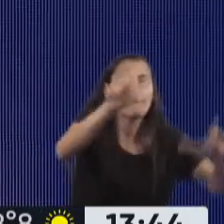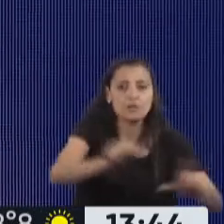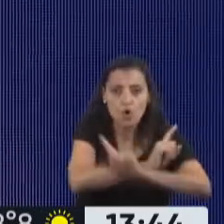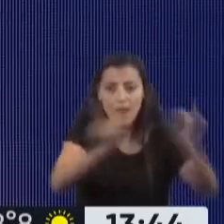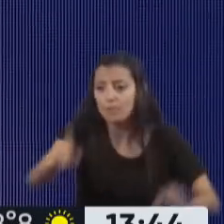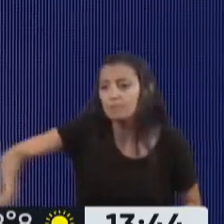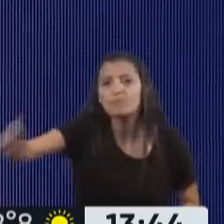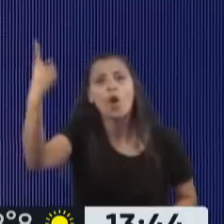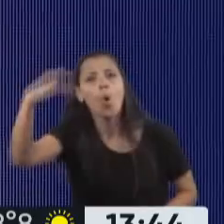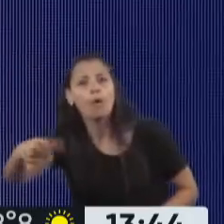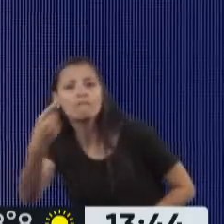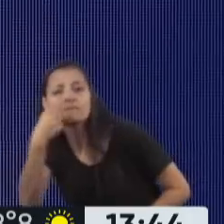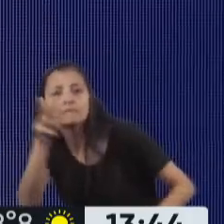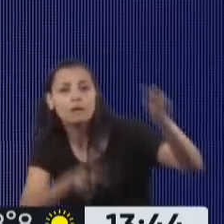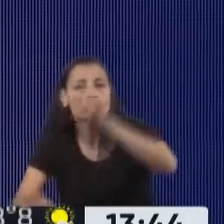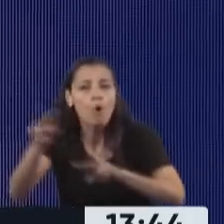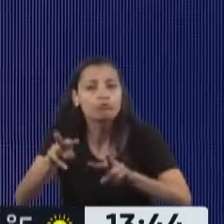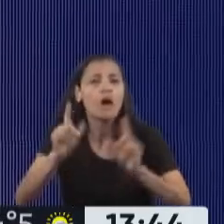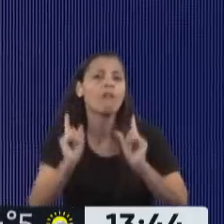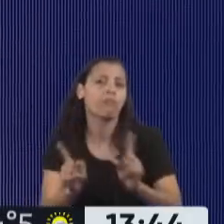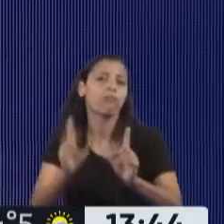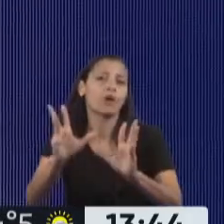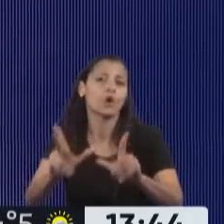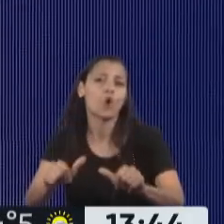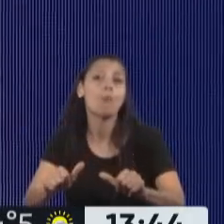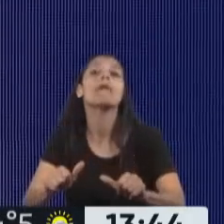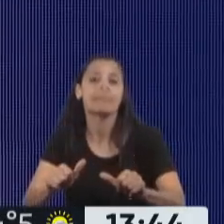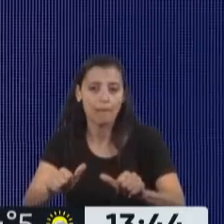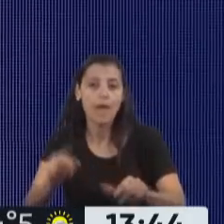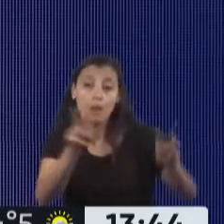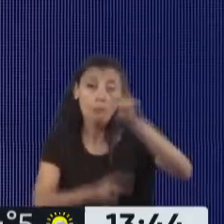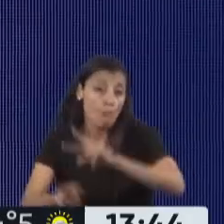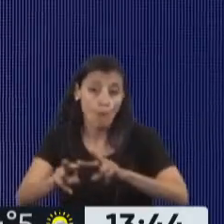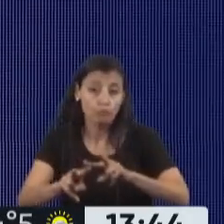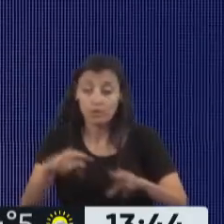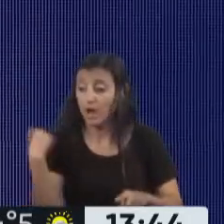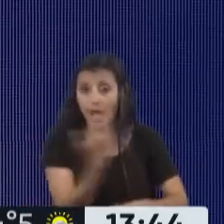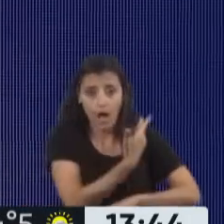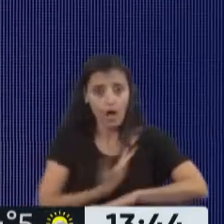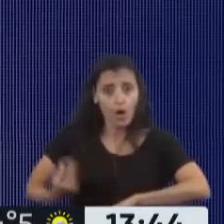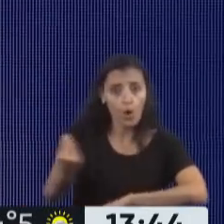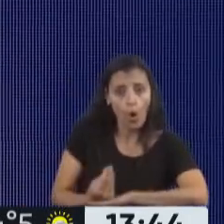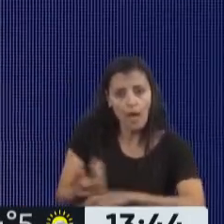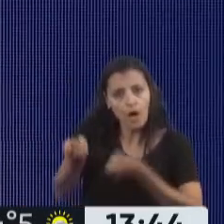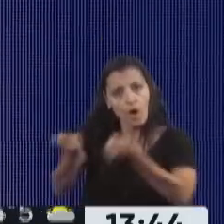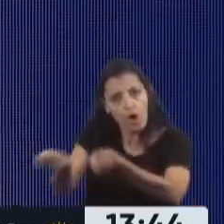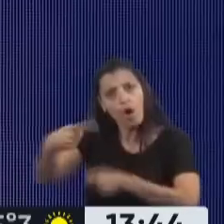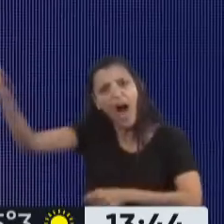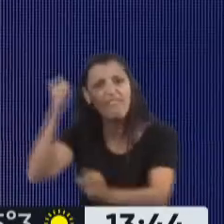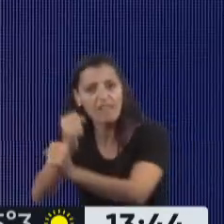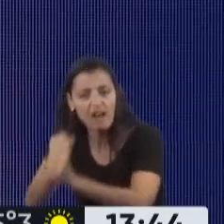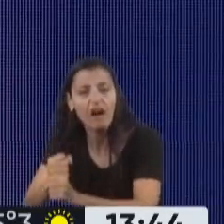que quieren es defender sus choreos y terminar llevándose puesto a un gobierno que los obliga a trabajar,